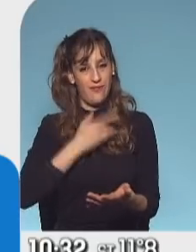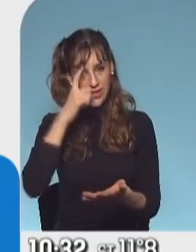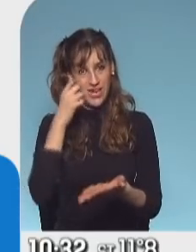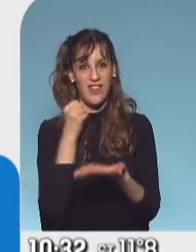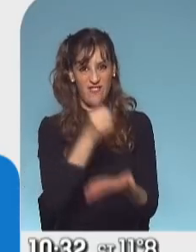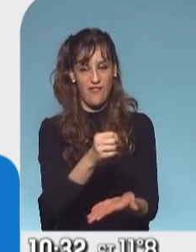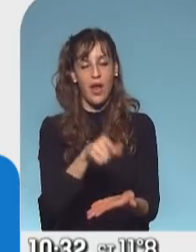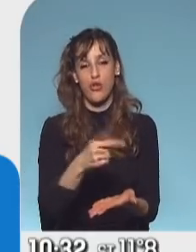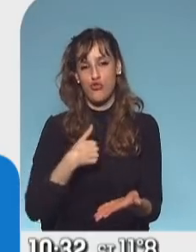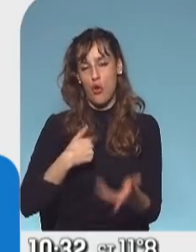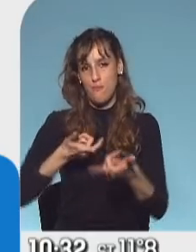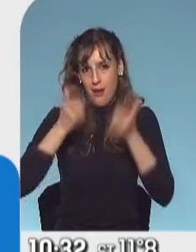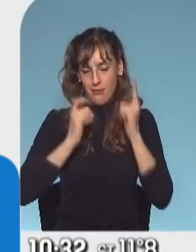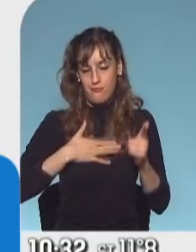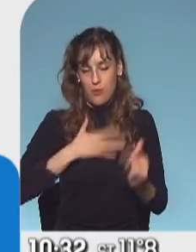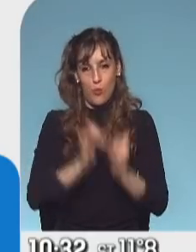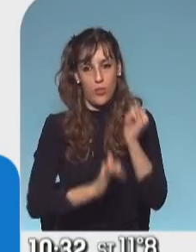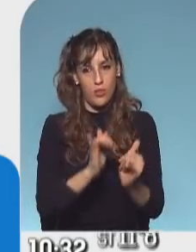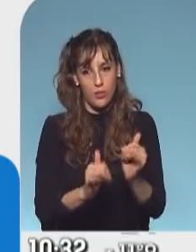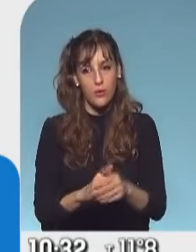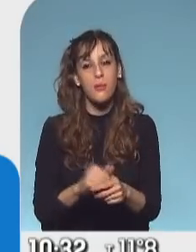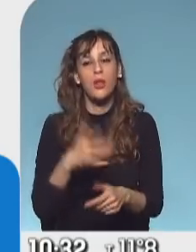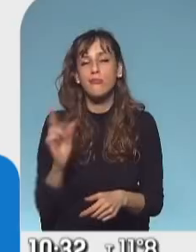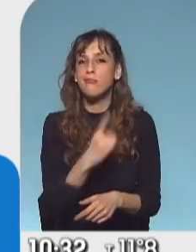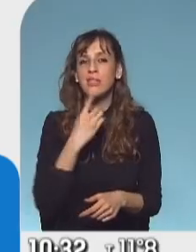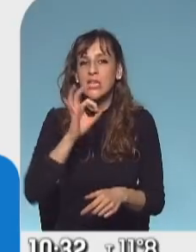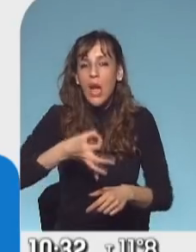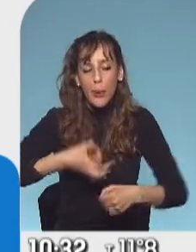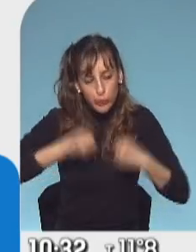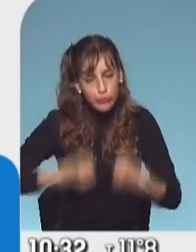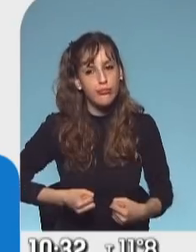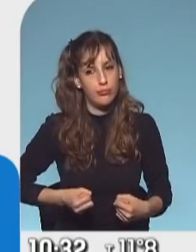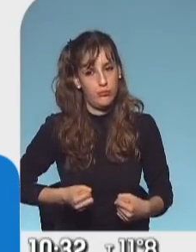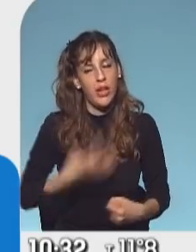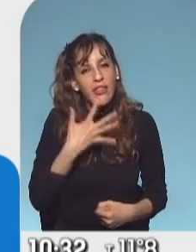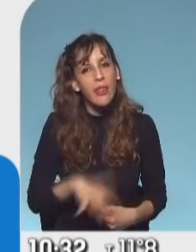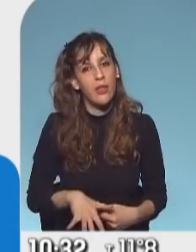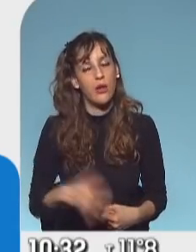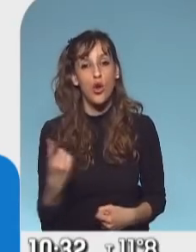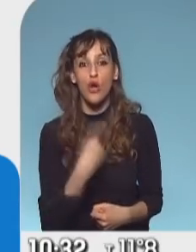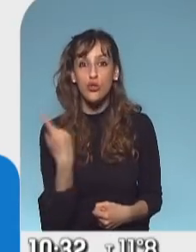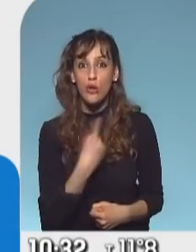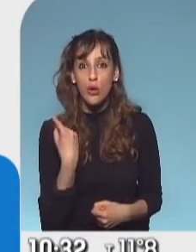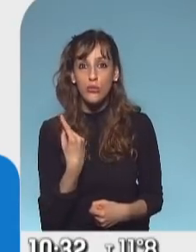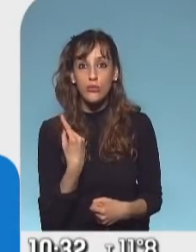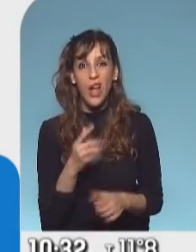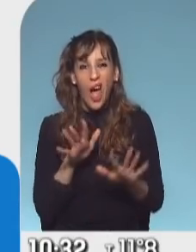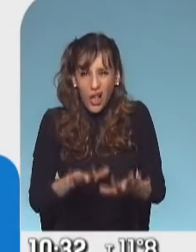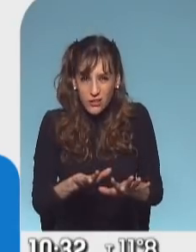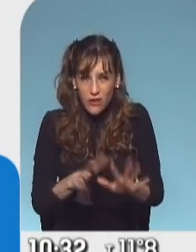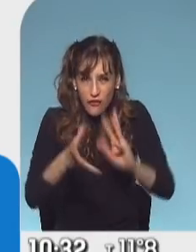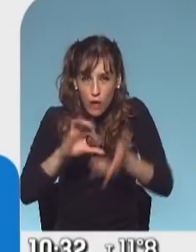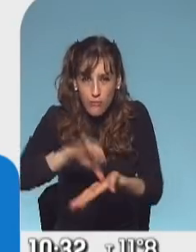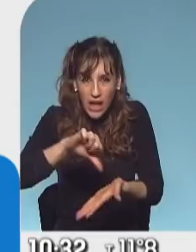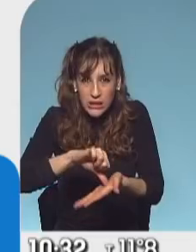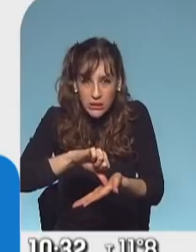experiencia personal y la transmito a ustedes, para que entendamos de una vez por todas que nosotros no podemos seguir viviendo en ese país. Ese